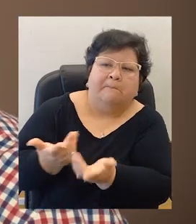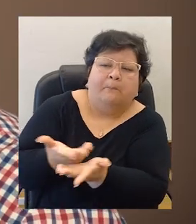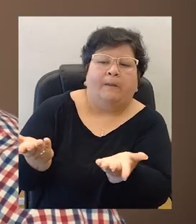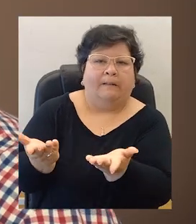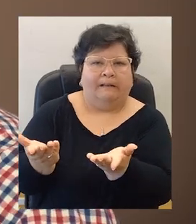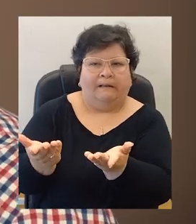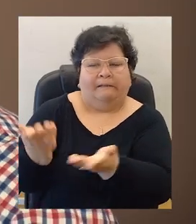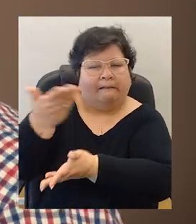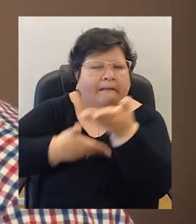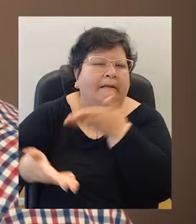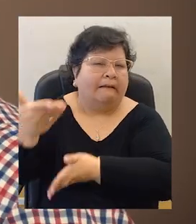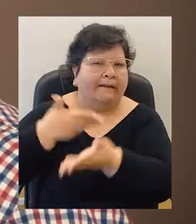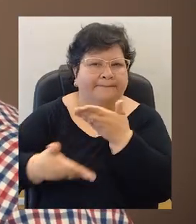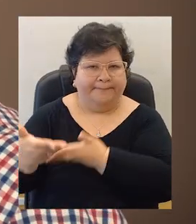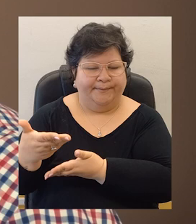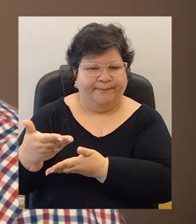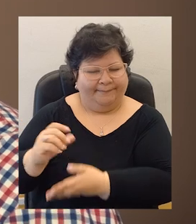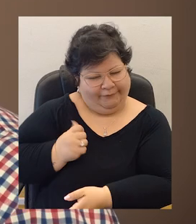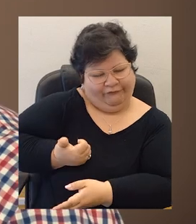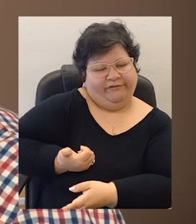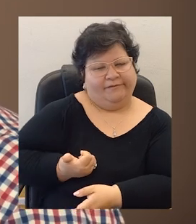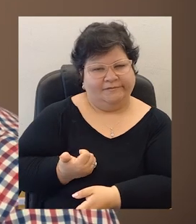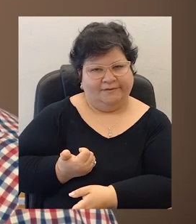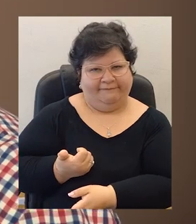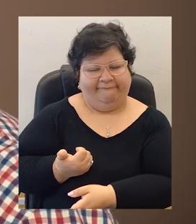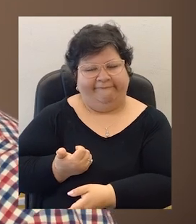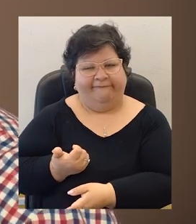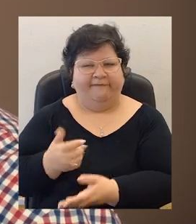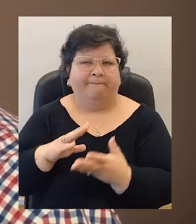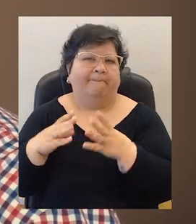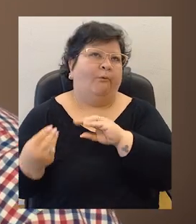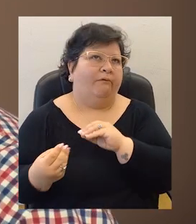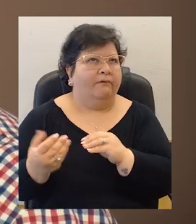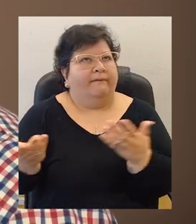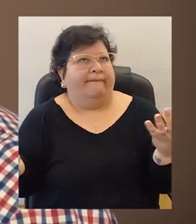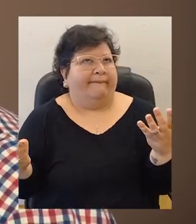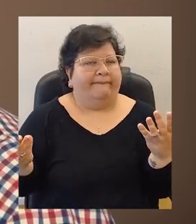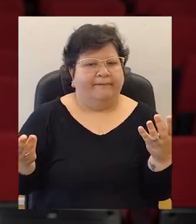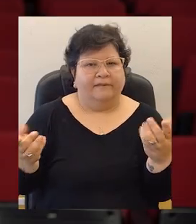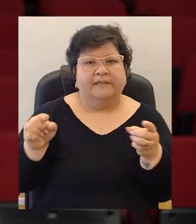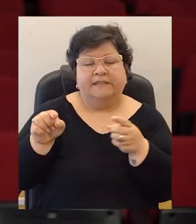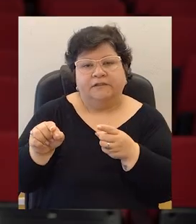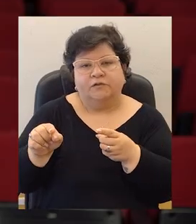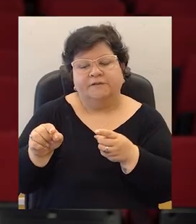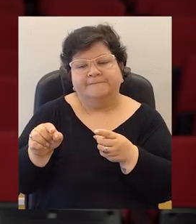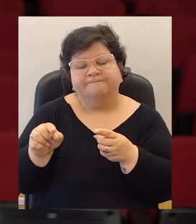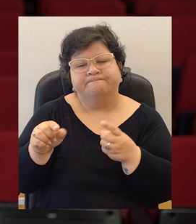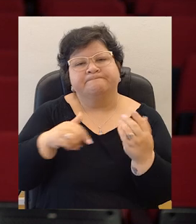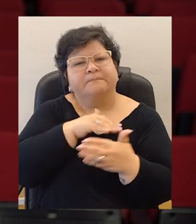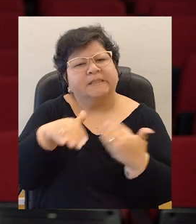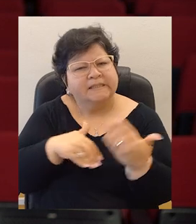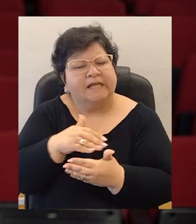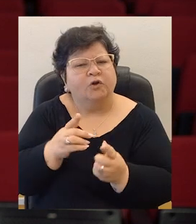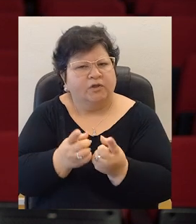intercambios que se están poniendo de moda y que pueden resultar extremadamente peligroso está mezclado con el tema de